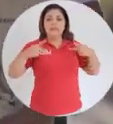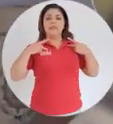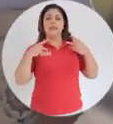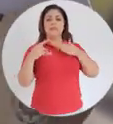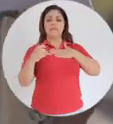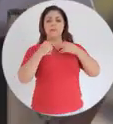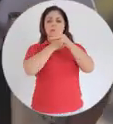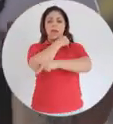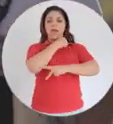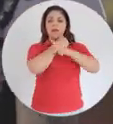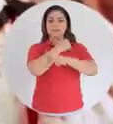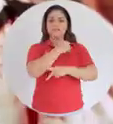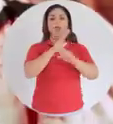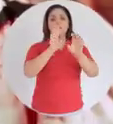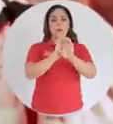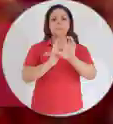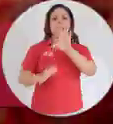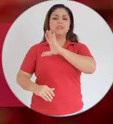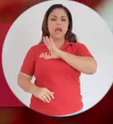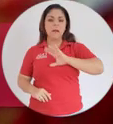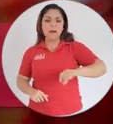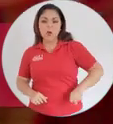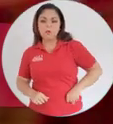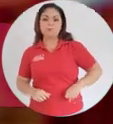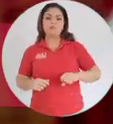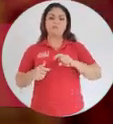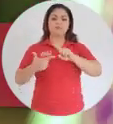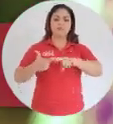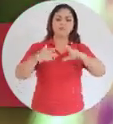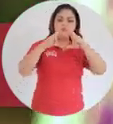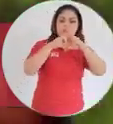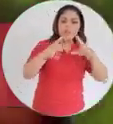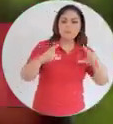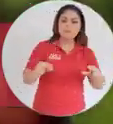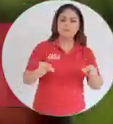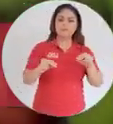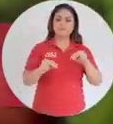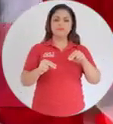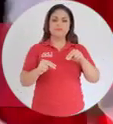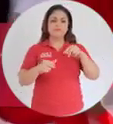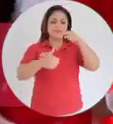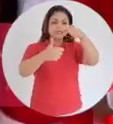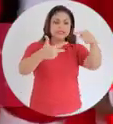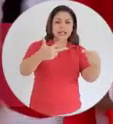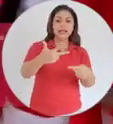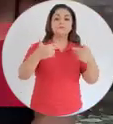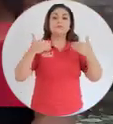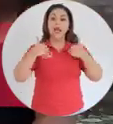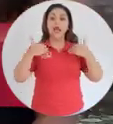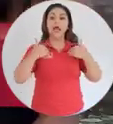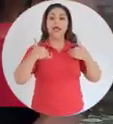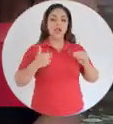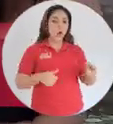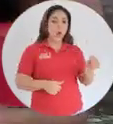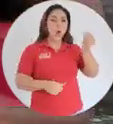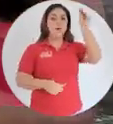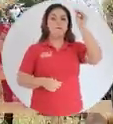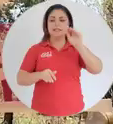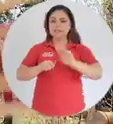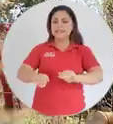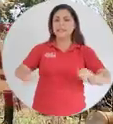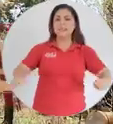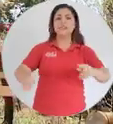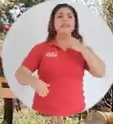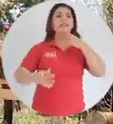sí, ¿verdad? Entonces, en El Salvador, en Nicaragua, hay movimientos masivos de jóvenes y